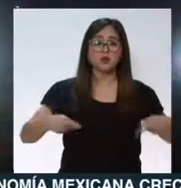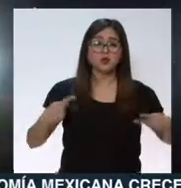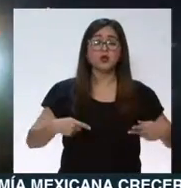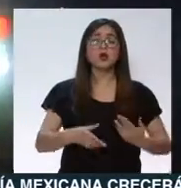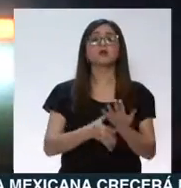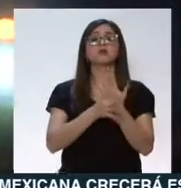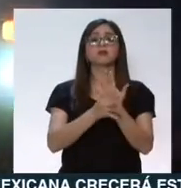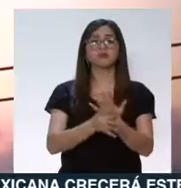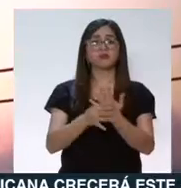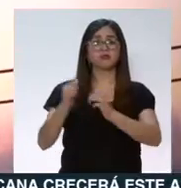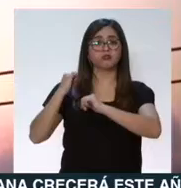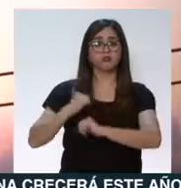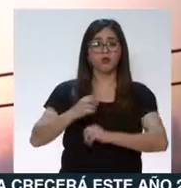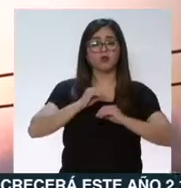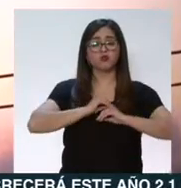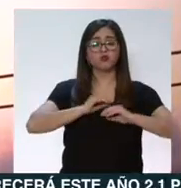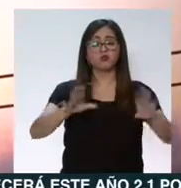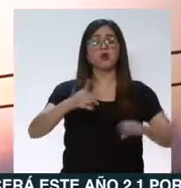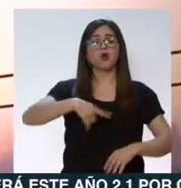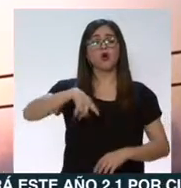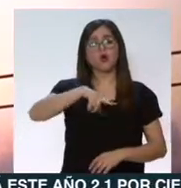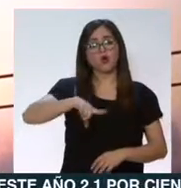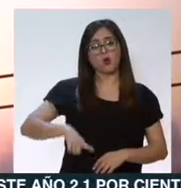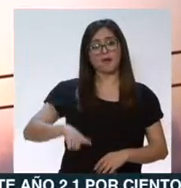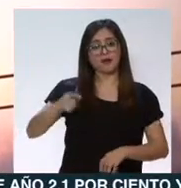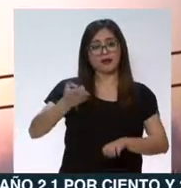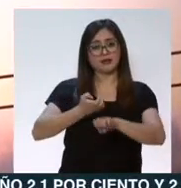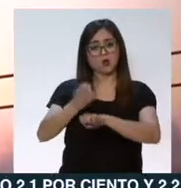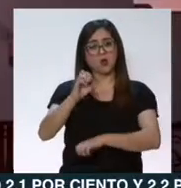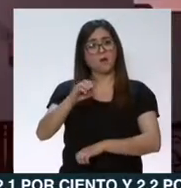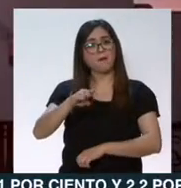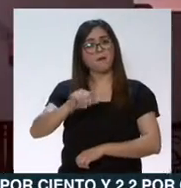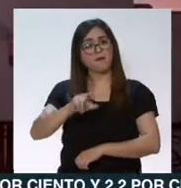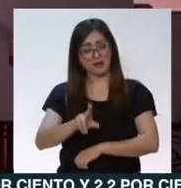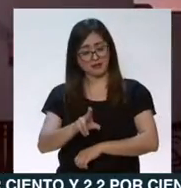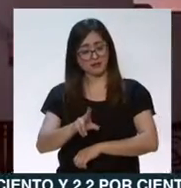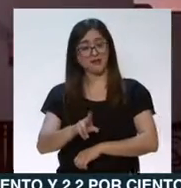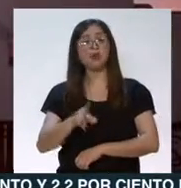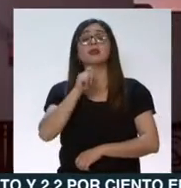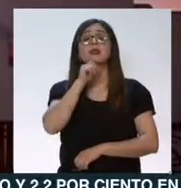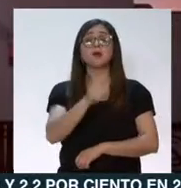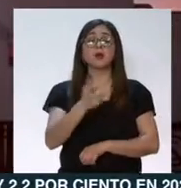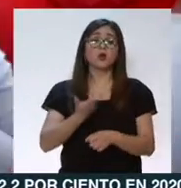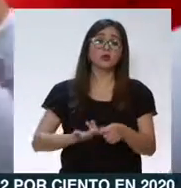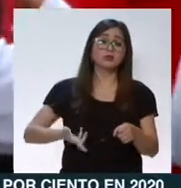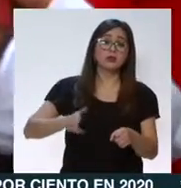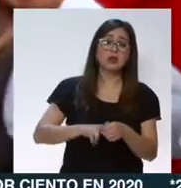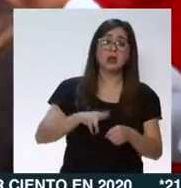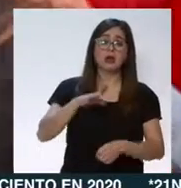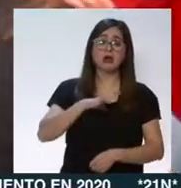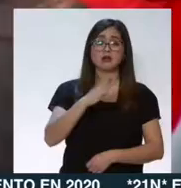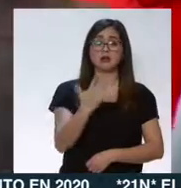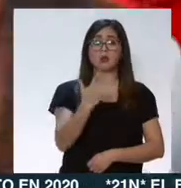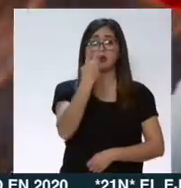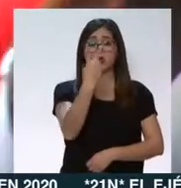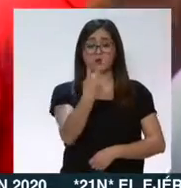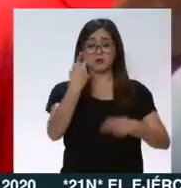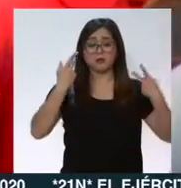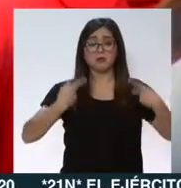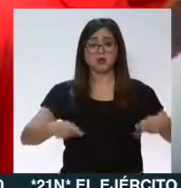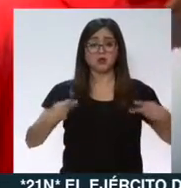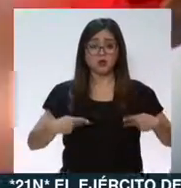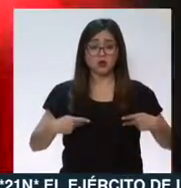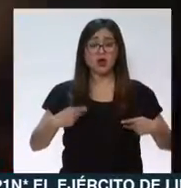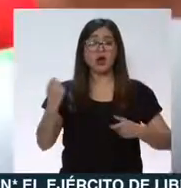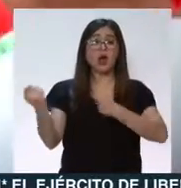el gobernador del estado, Omar Fayad Meneses. También indicó que se encuentran hospitalizadas 52 personas, de estas